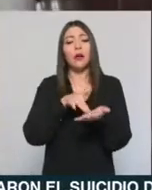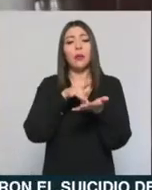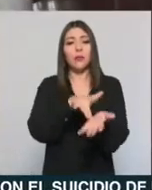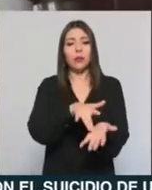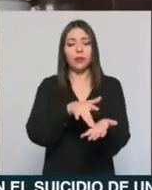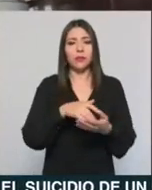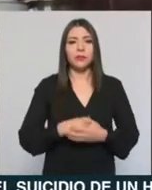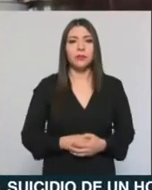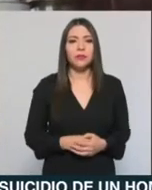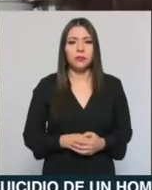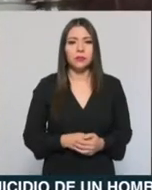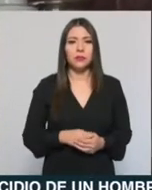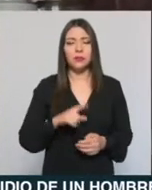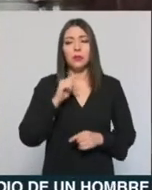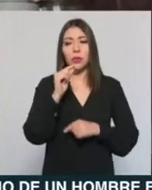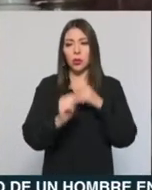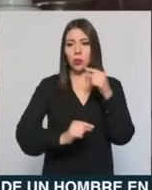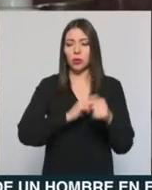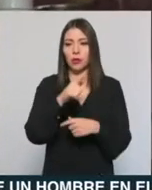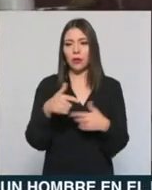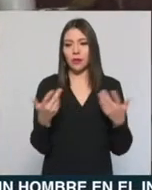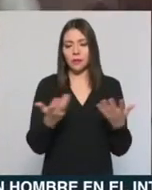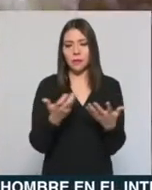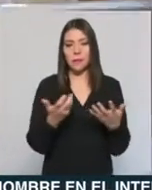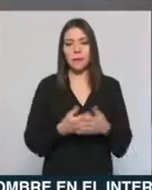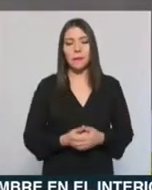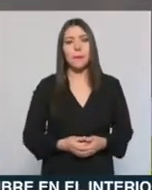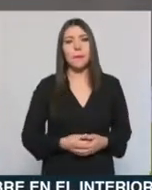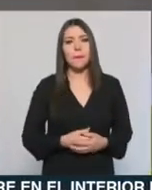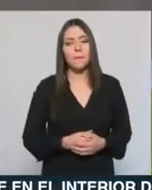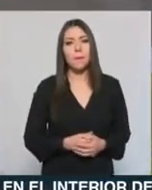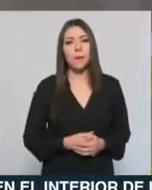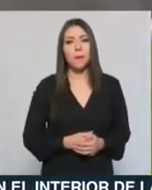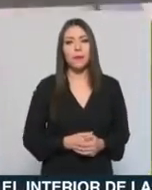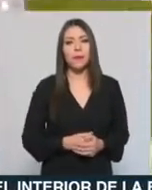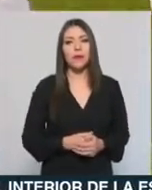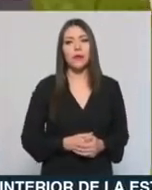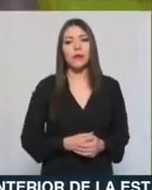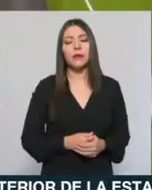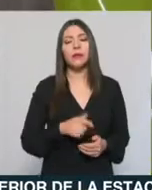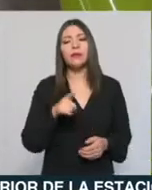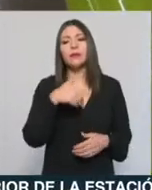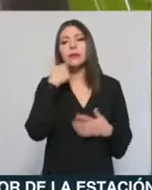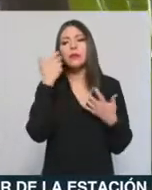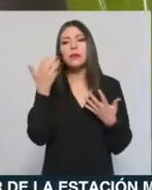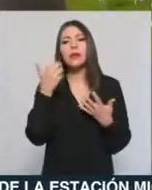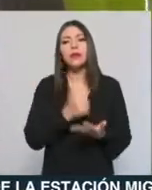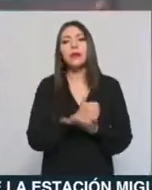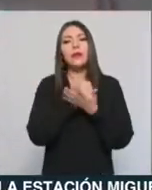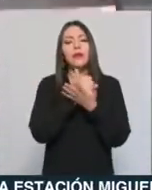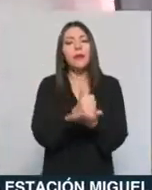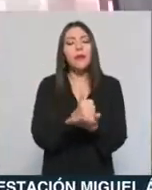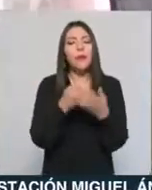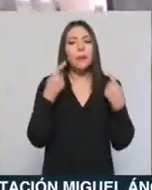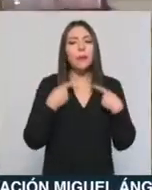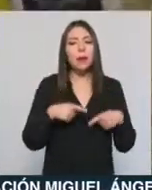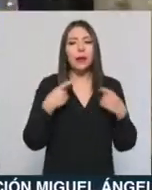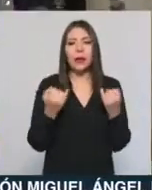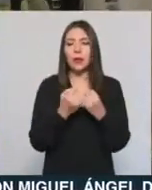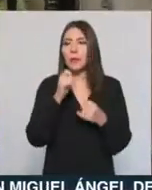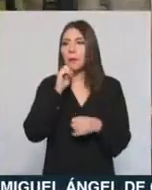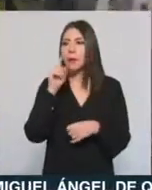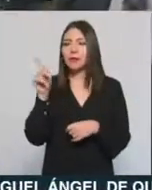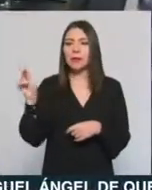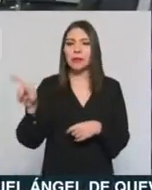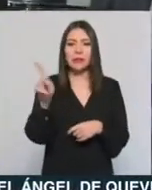eso empezamos a crear. Empezando a ayudar a la gente que también está en el mismo canal, entonces que les gusta donar